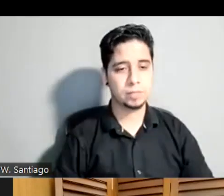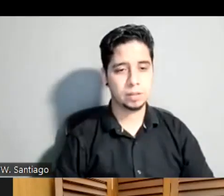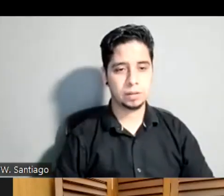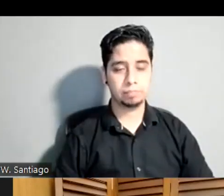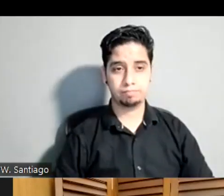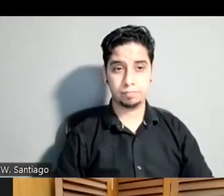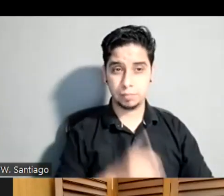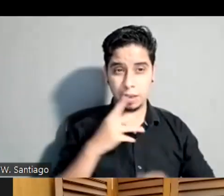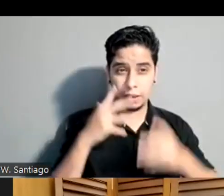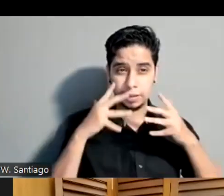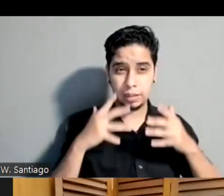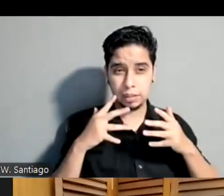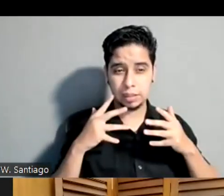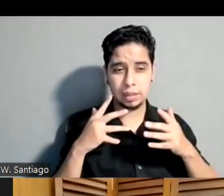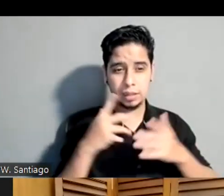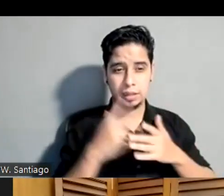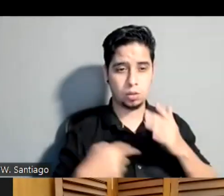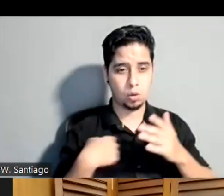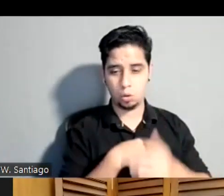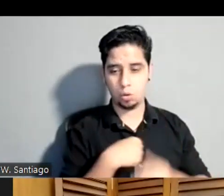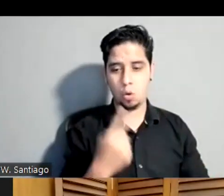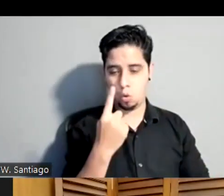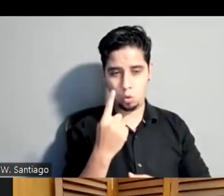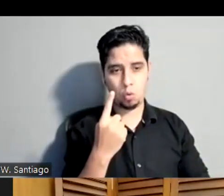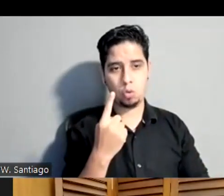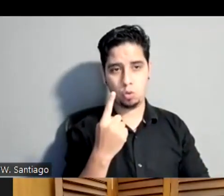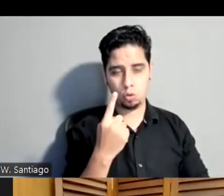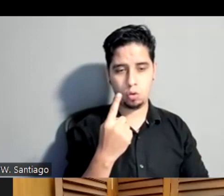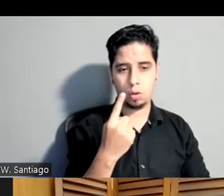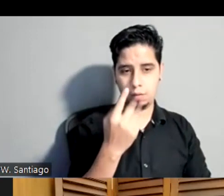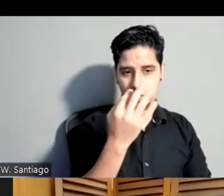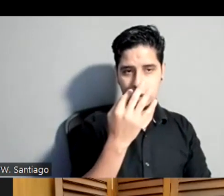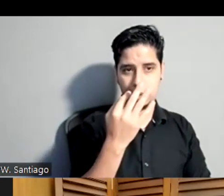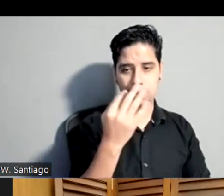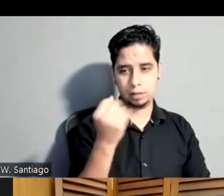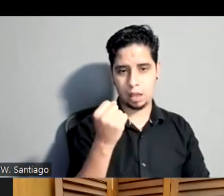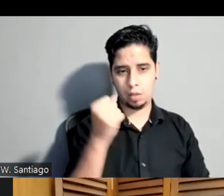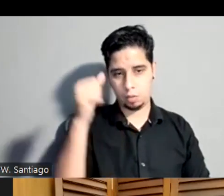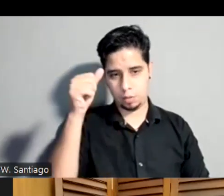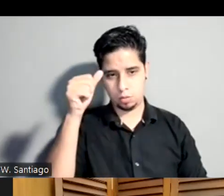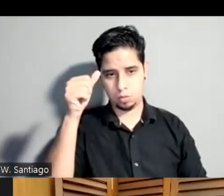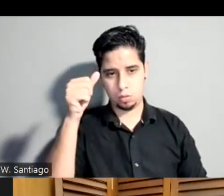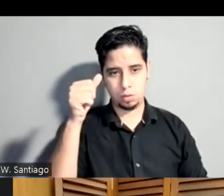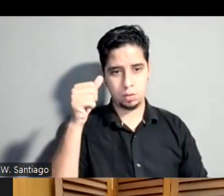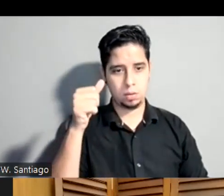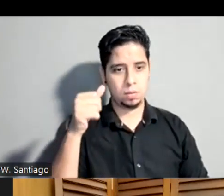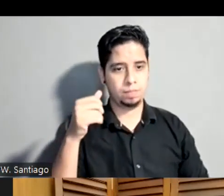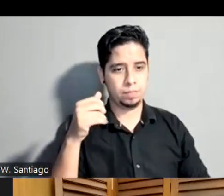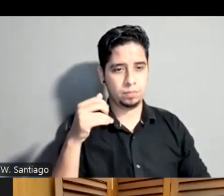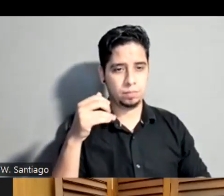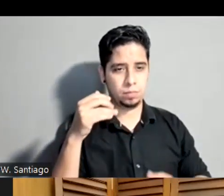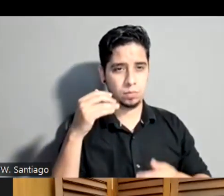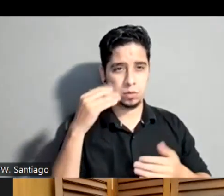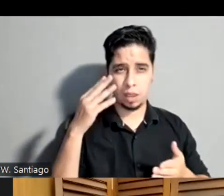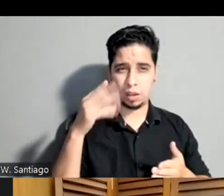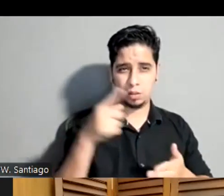que pudimos solamente hacer un fin de semana, porque teníamos dos fines de semana y no sé si recuerdan que hubo un repunte del